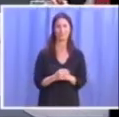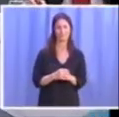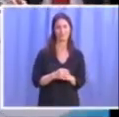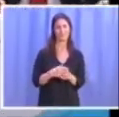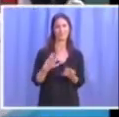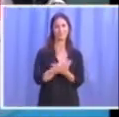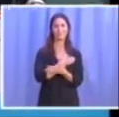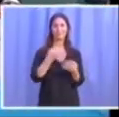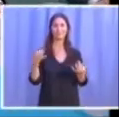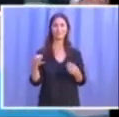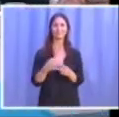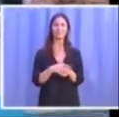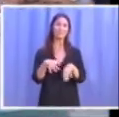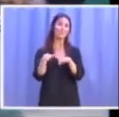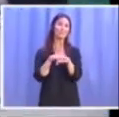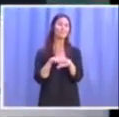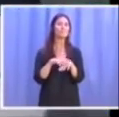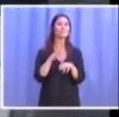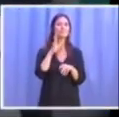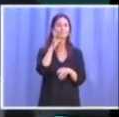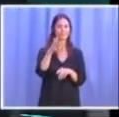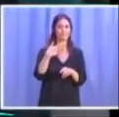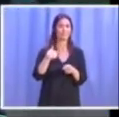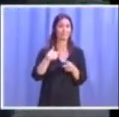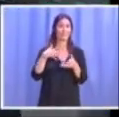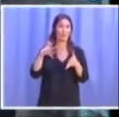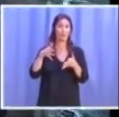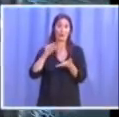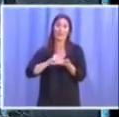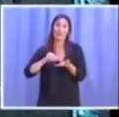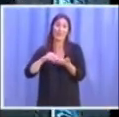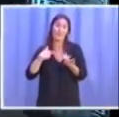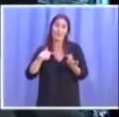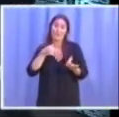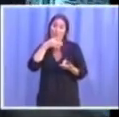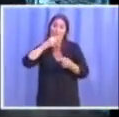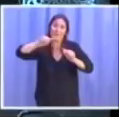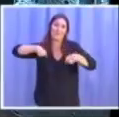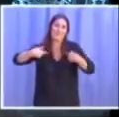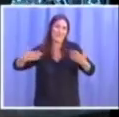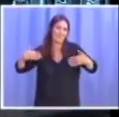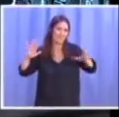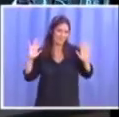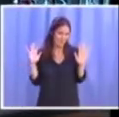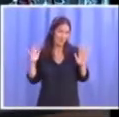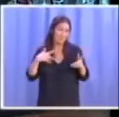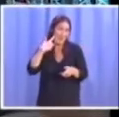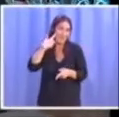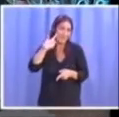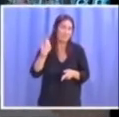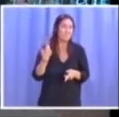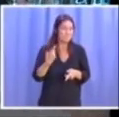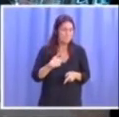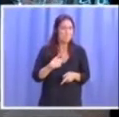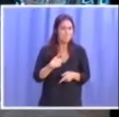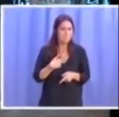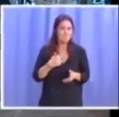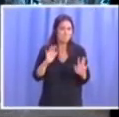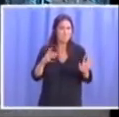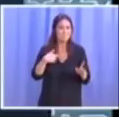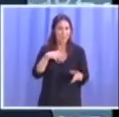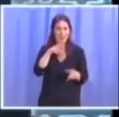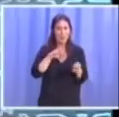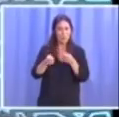perfecto. Pero no tenemos consejo de redacción, ya se lo digo. Todavía eso no está firmado, así que algún día. Aprobamos a hacer una comisión de